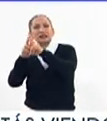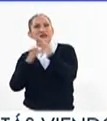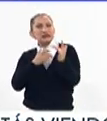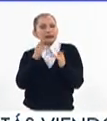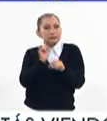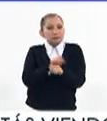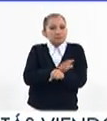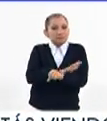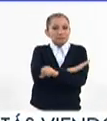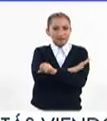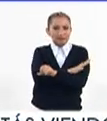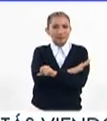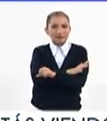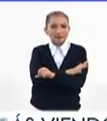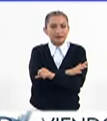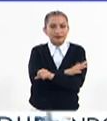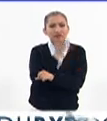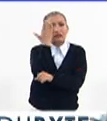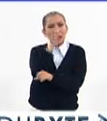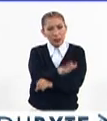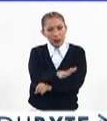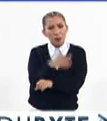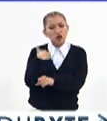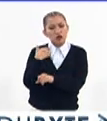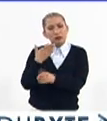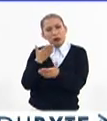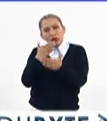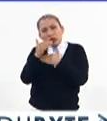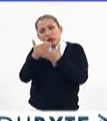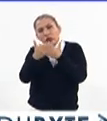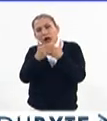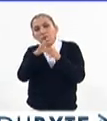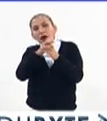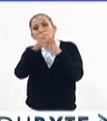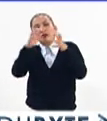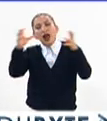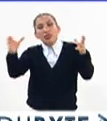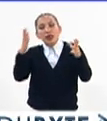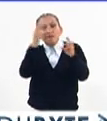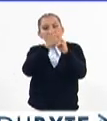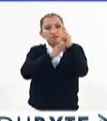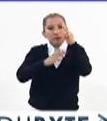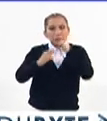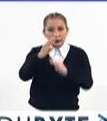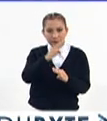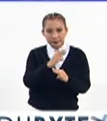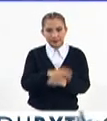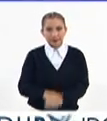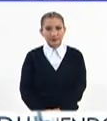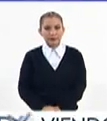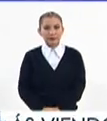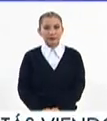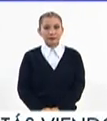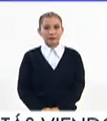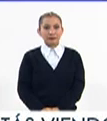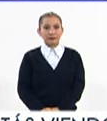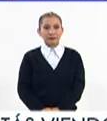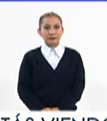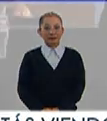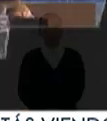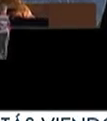hacen estremecer. Sabemos que nos aproximamos al más grande de los misterios.